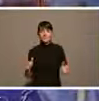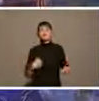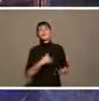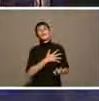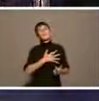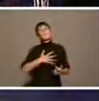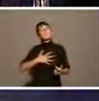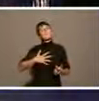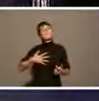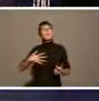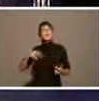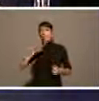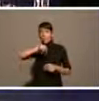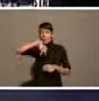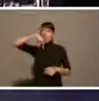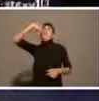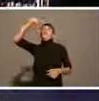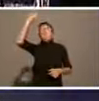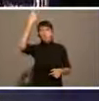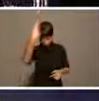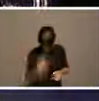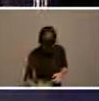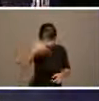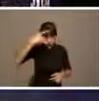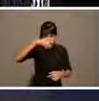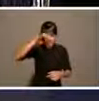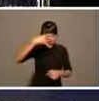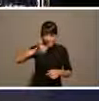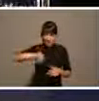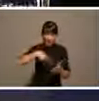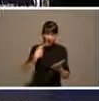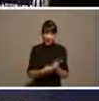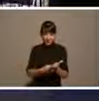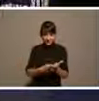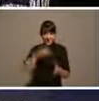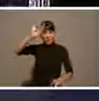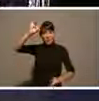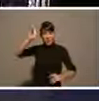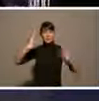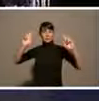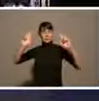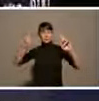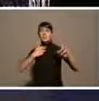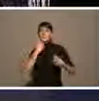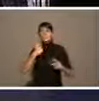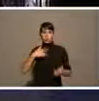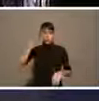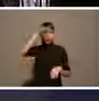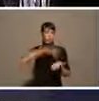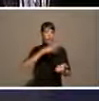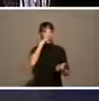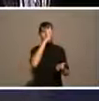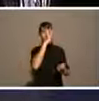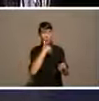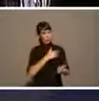Prefiero caerme de cabeza en una bosta de vaca en la romería de la esperanza que ser Acuario esta semana.